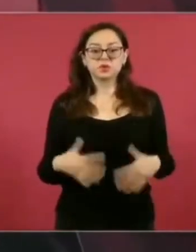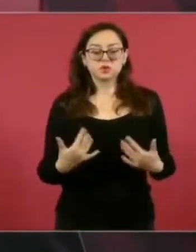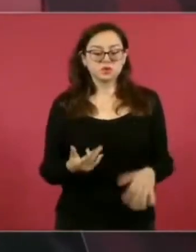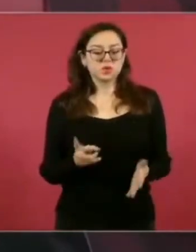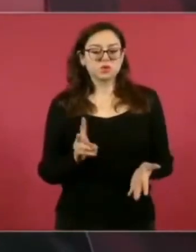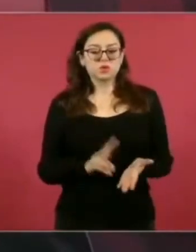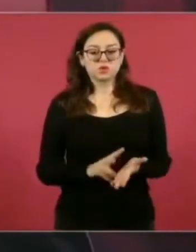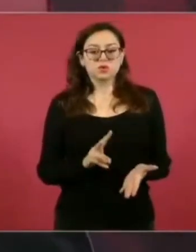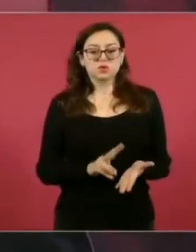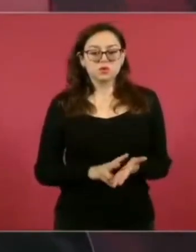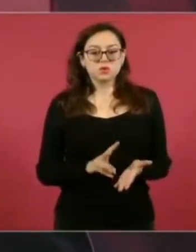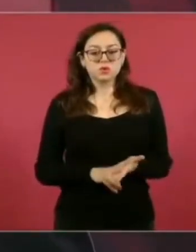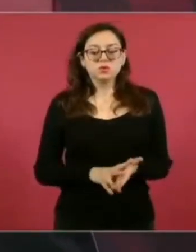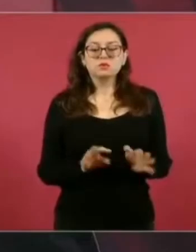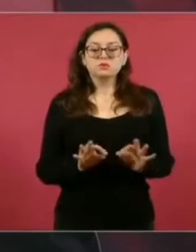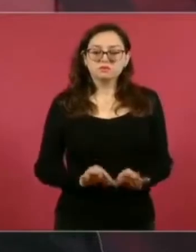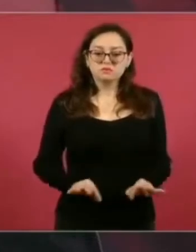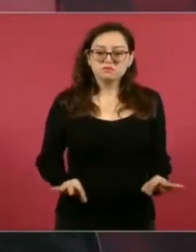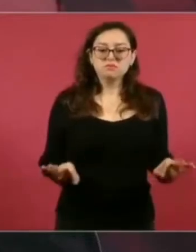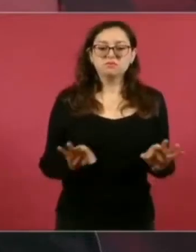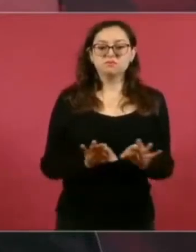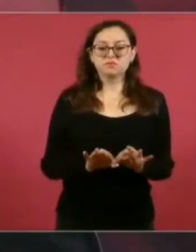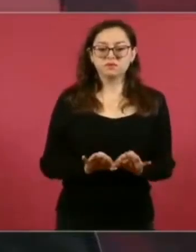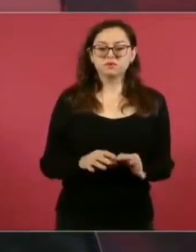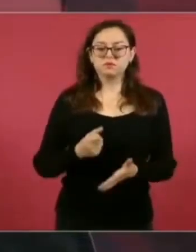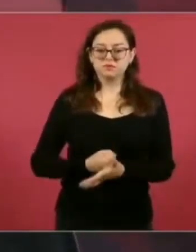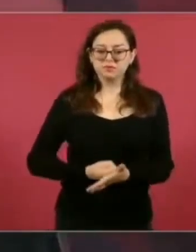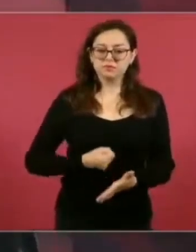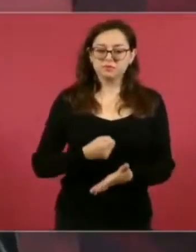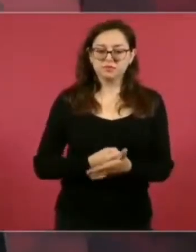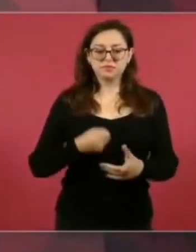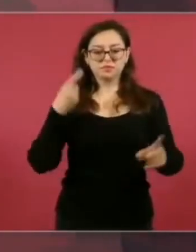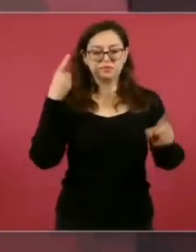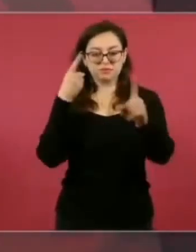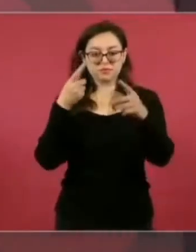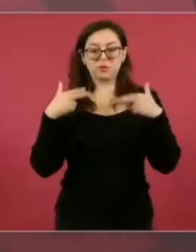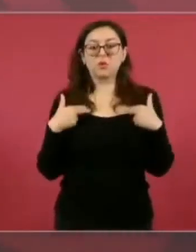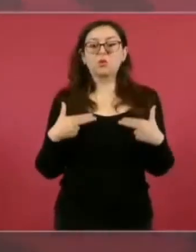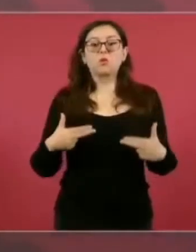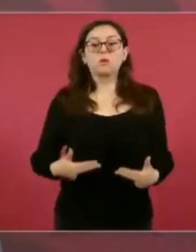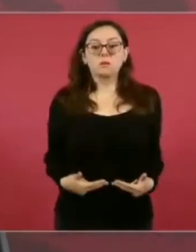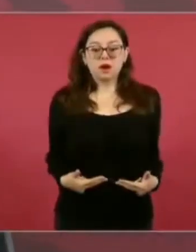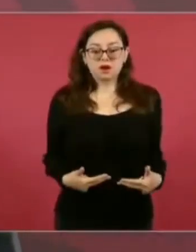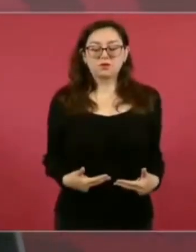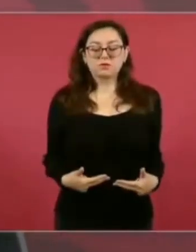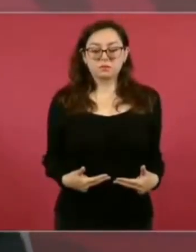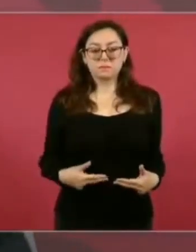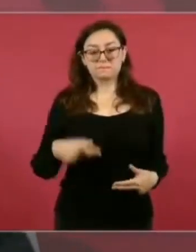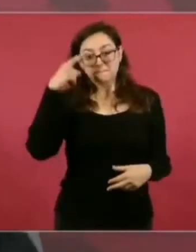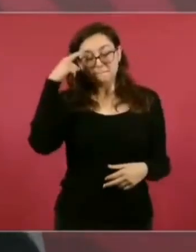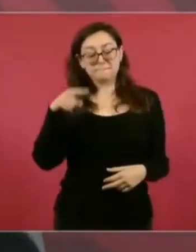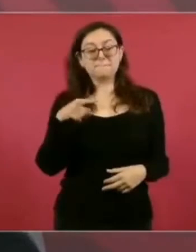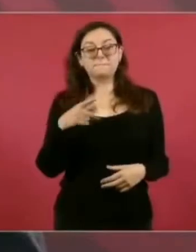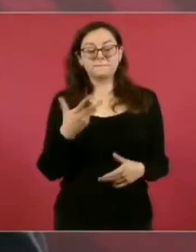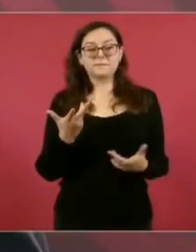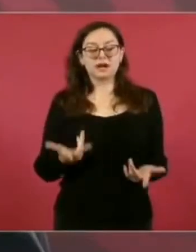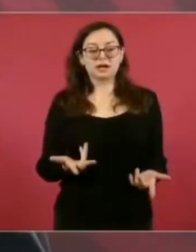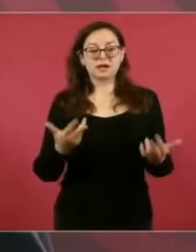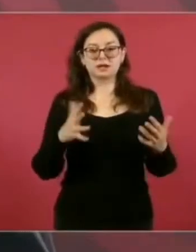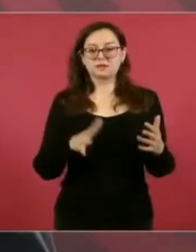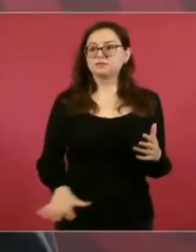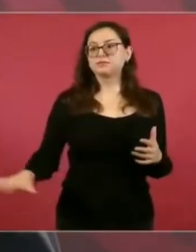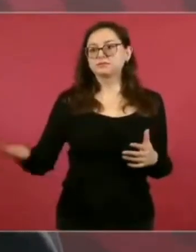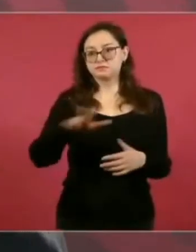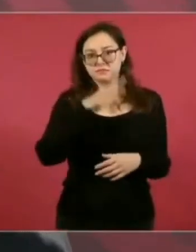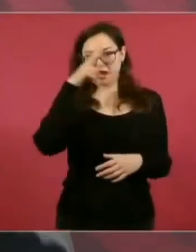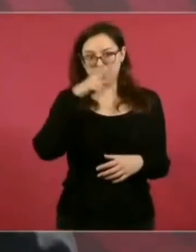significativa, tan importante, tan humana de representar al noble pueblo